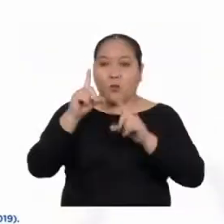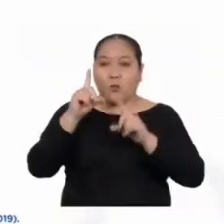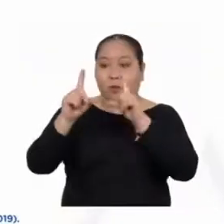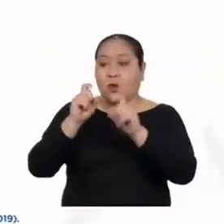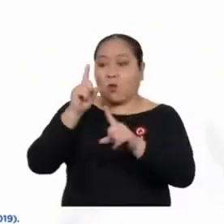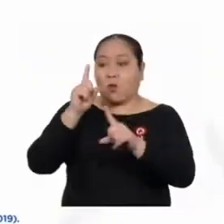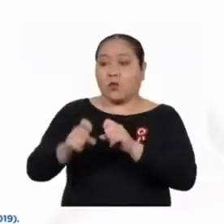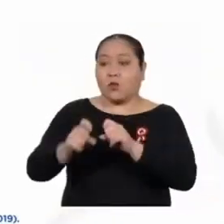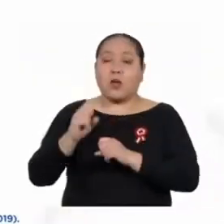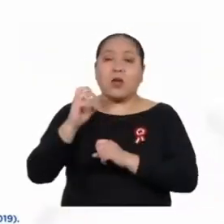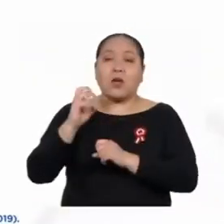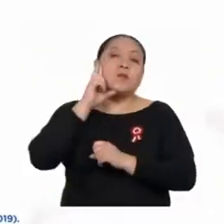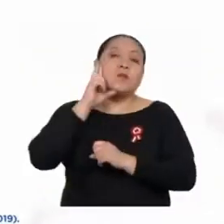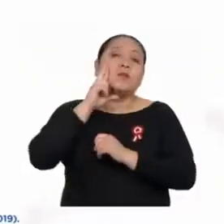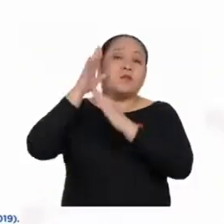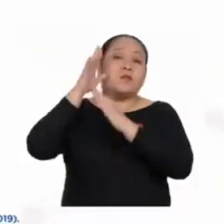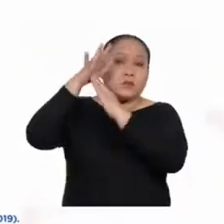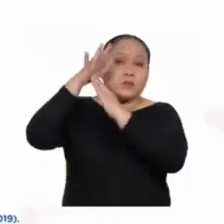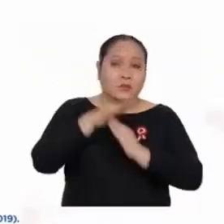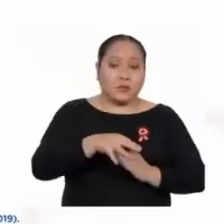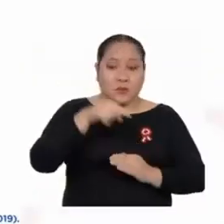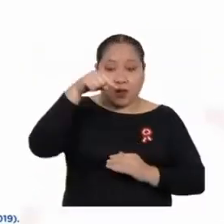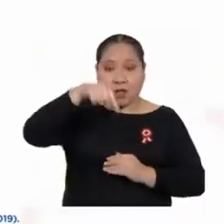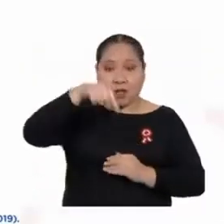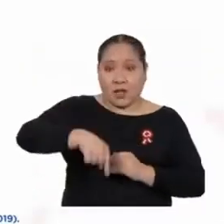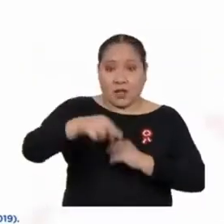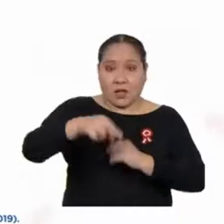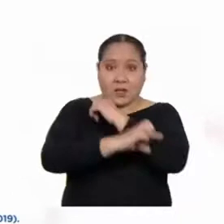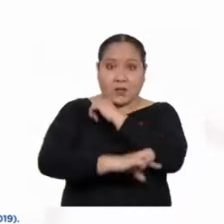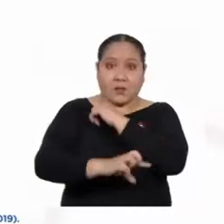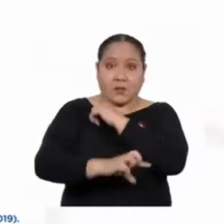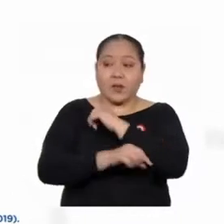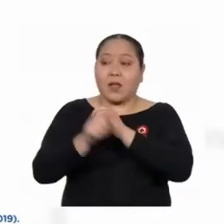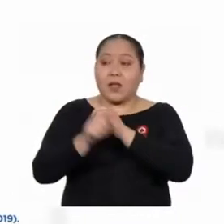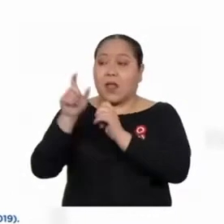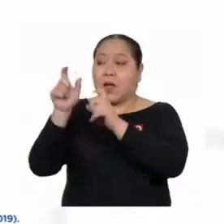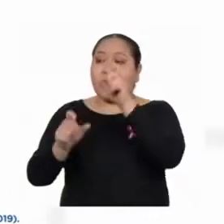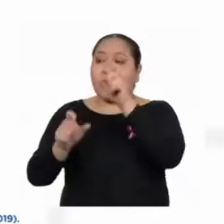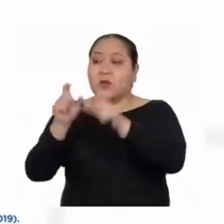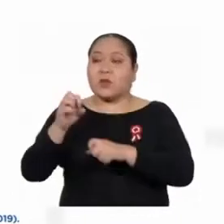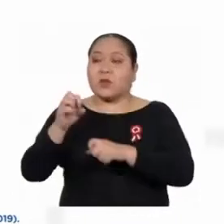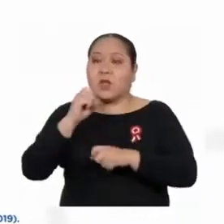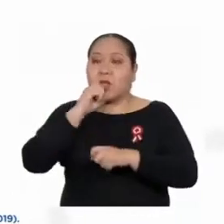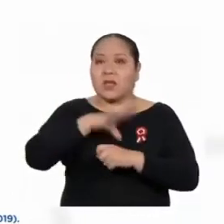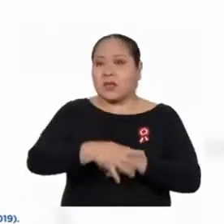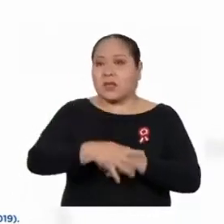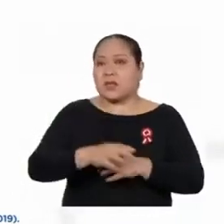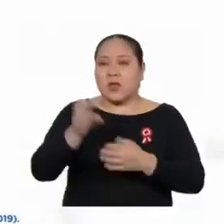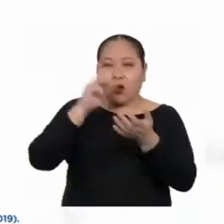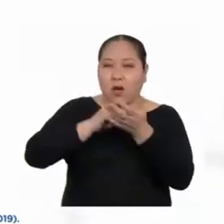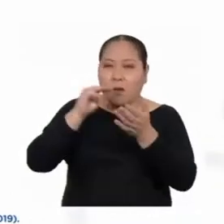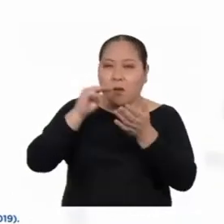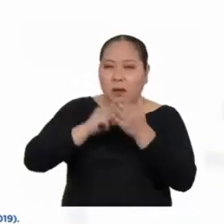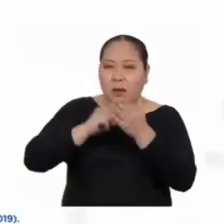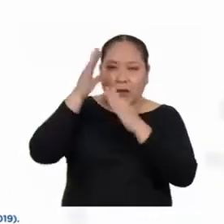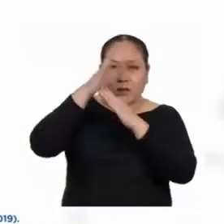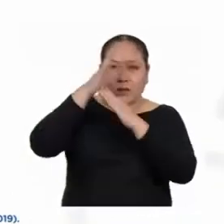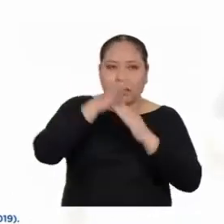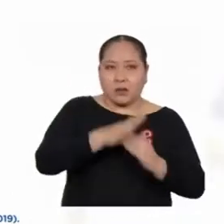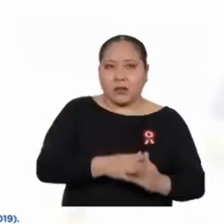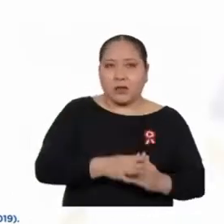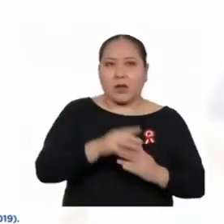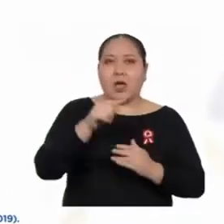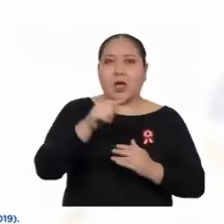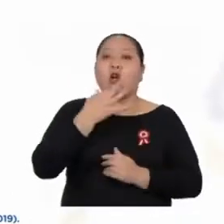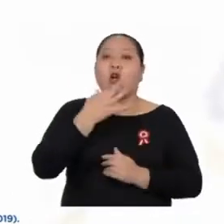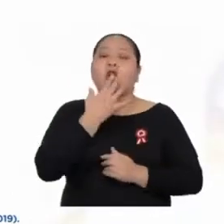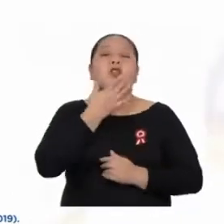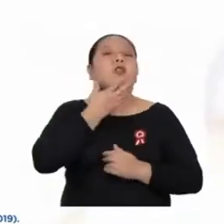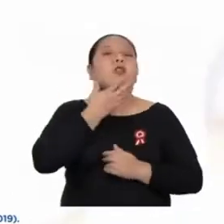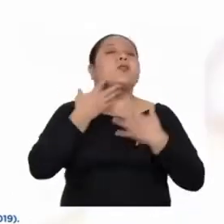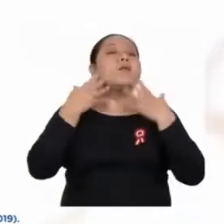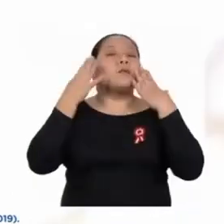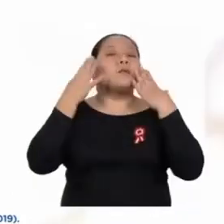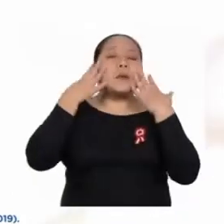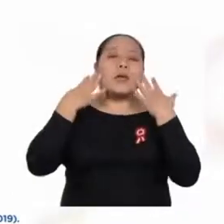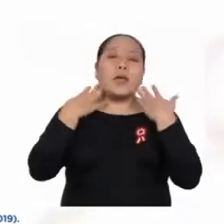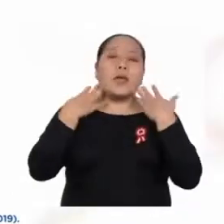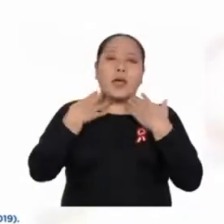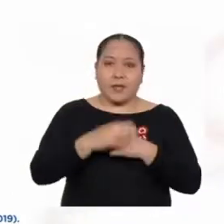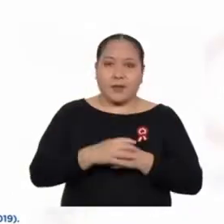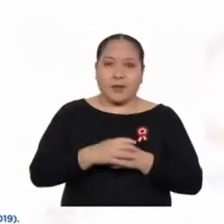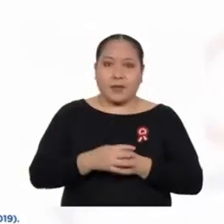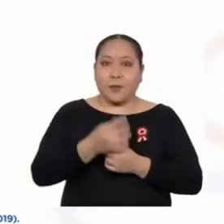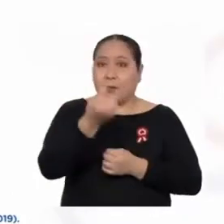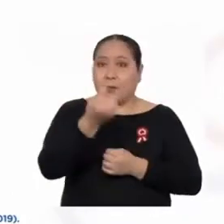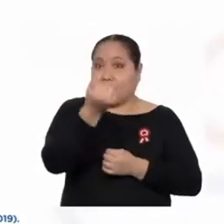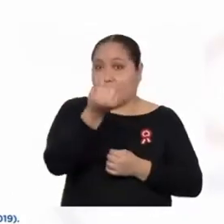discriminación racial realizada en nuestro país, las personas atribuyen entre las causas de discriminación a su color de piel, nivel